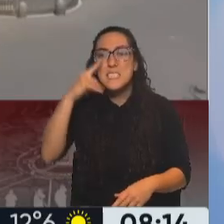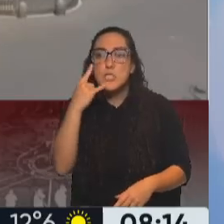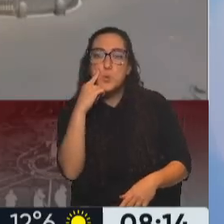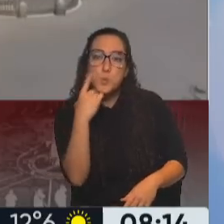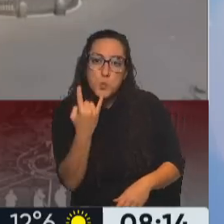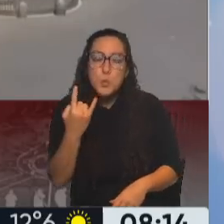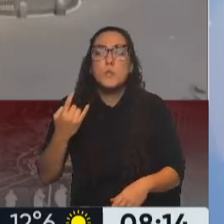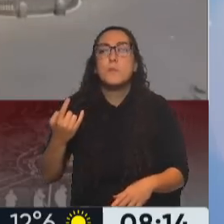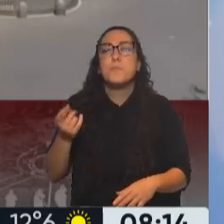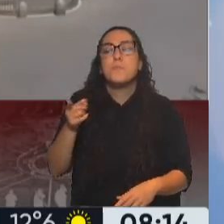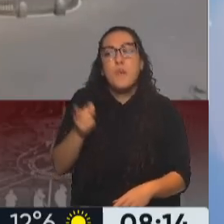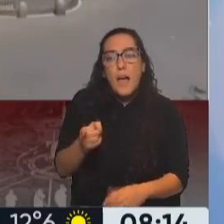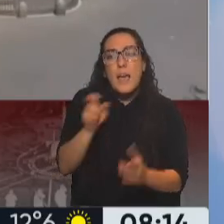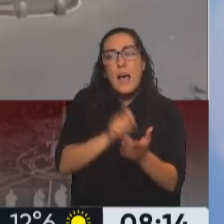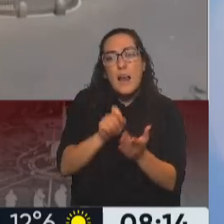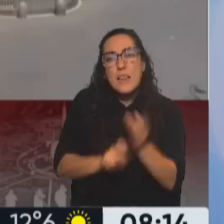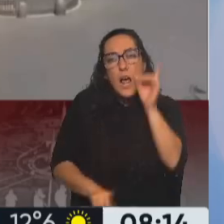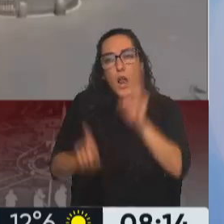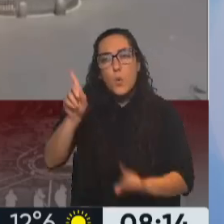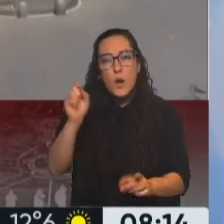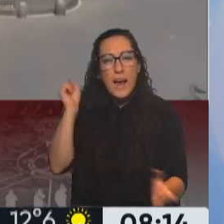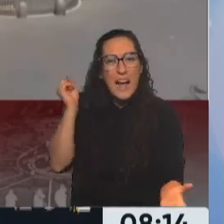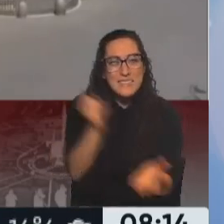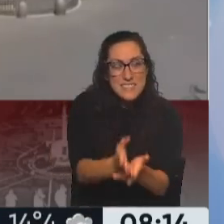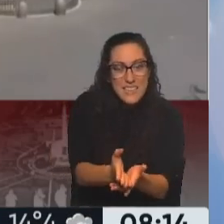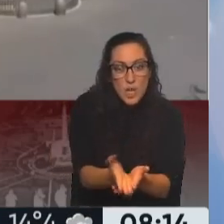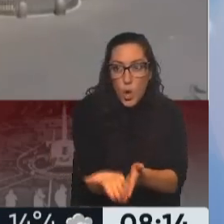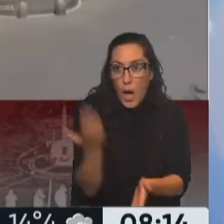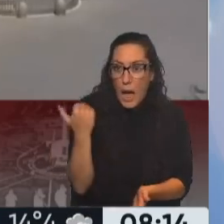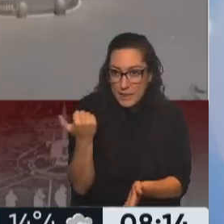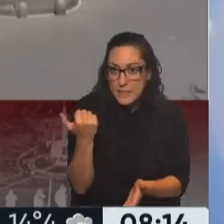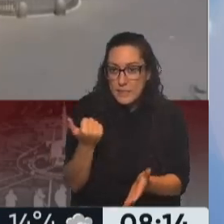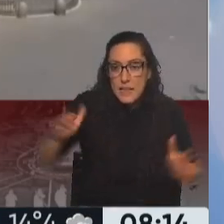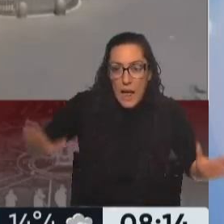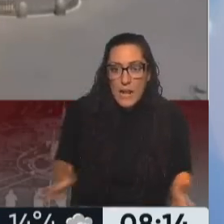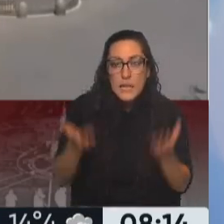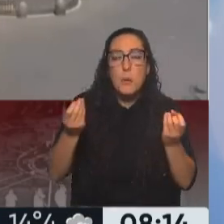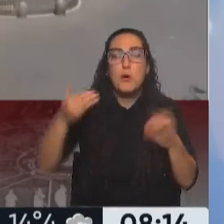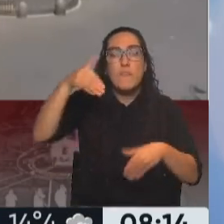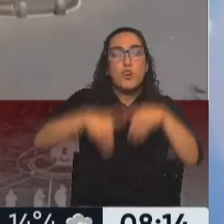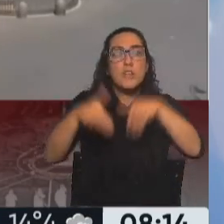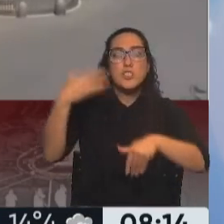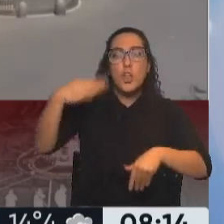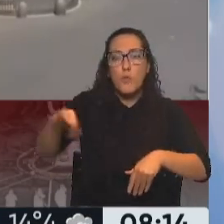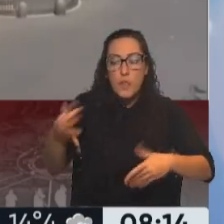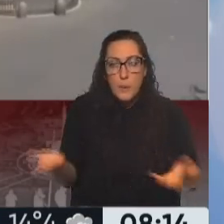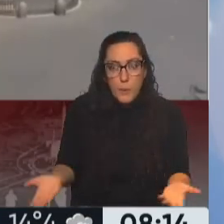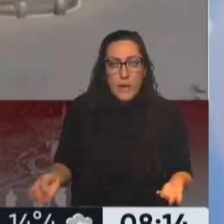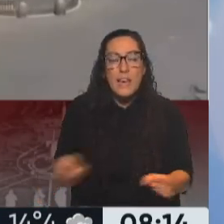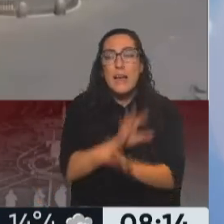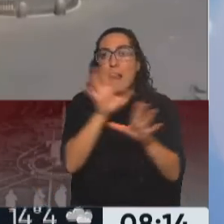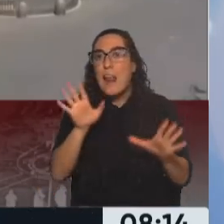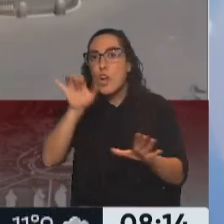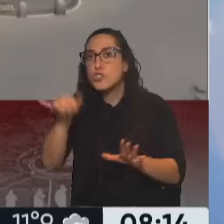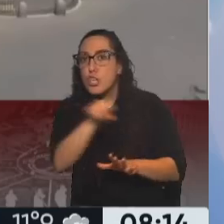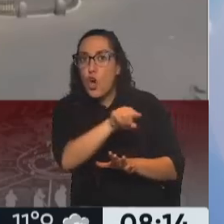se le levanta el castigo que se le había dado, porque él dice que él debe votar y no está tan claro que pueda votar. Es